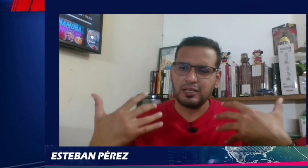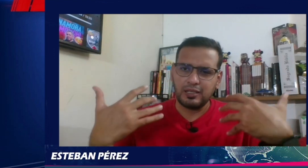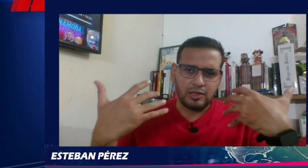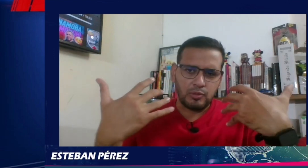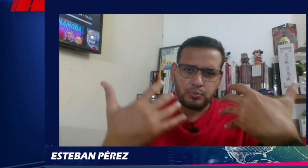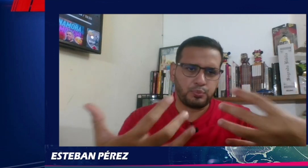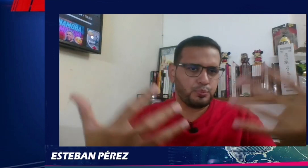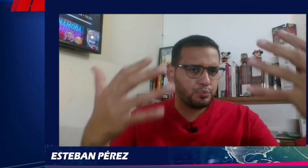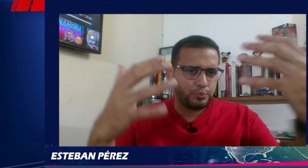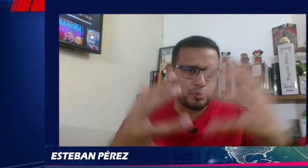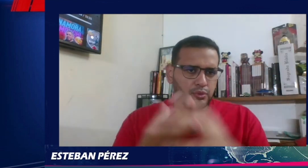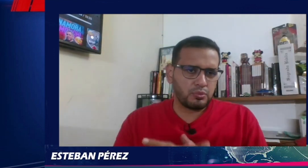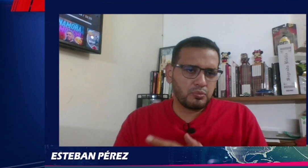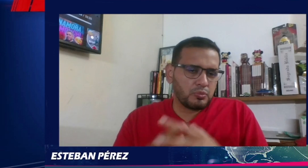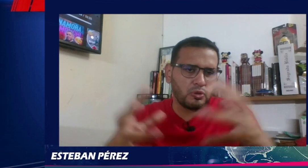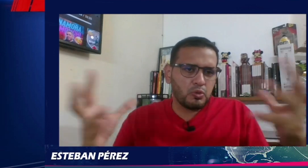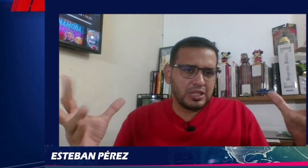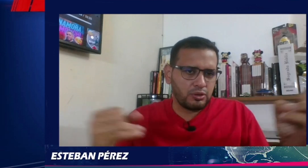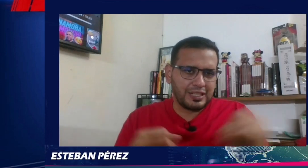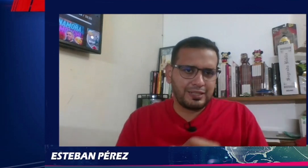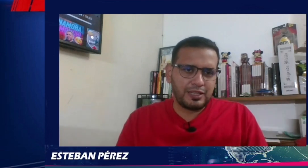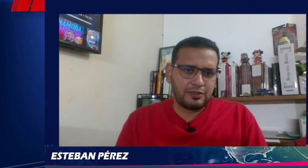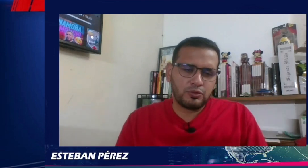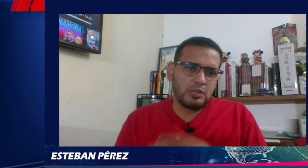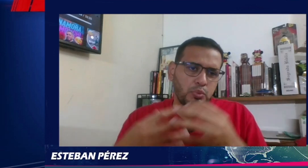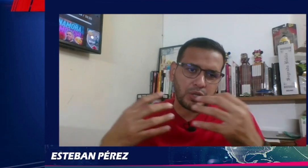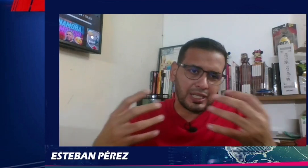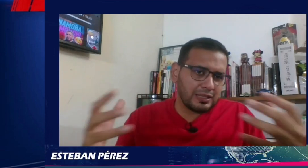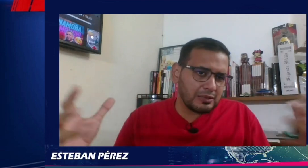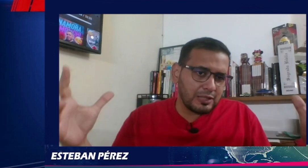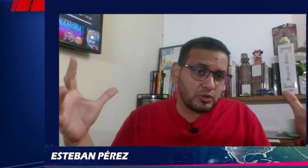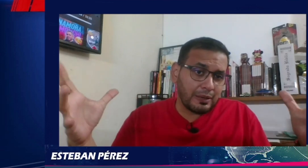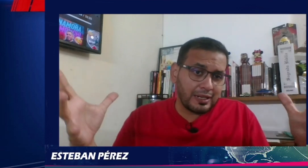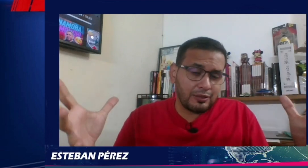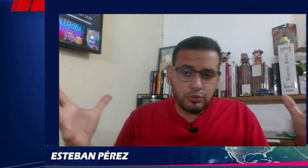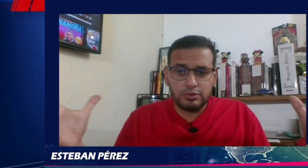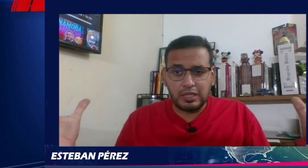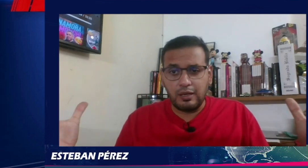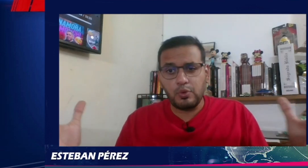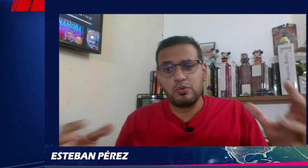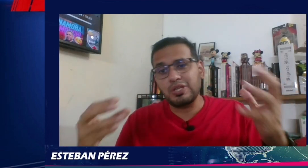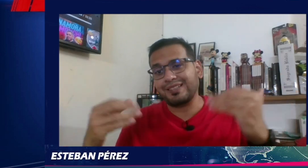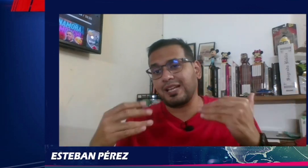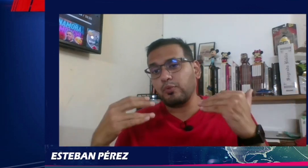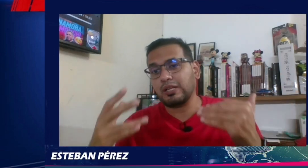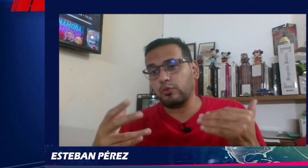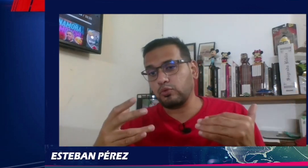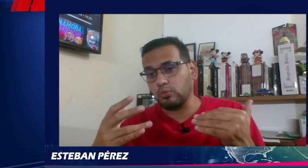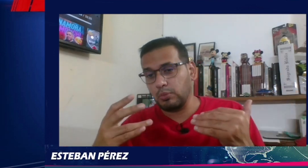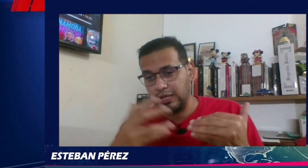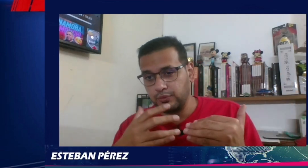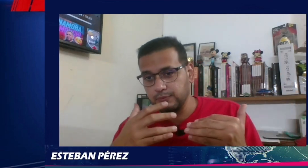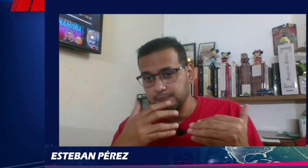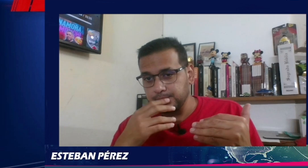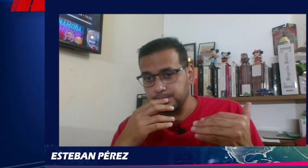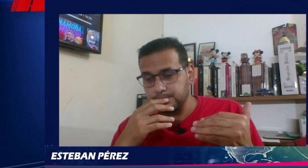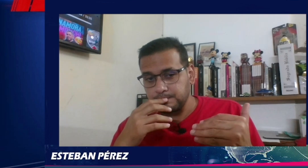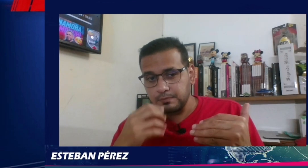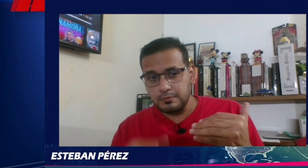llevar por lo bonito que se ve eso y porque decimos sabe rico, sabe bueno y estamos